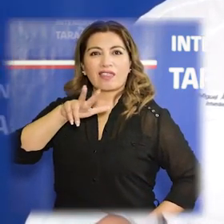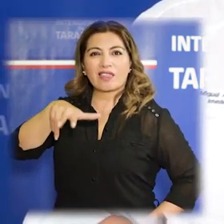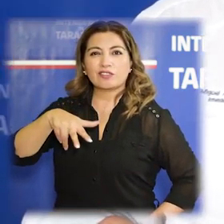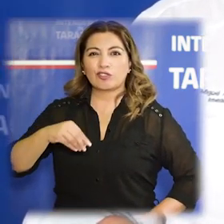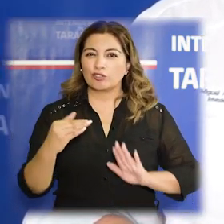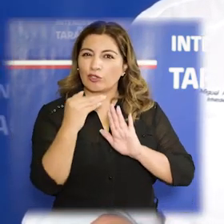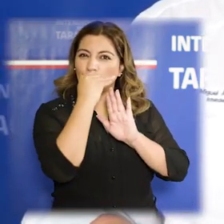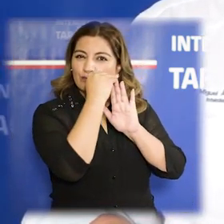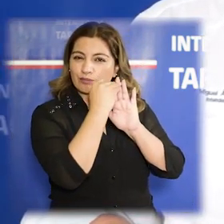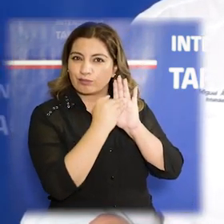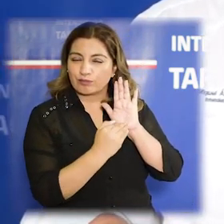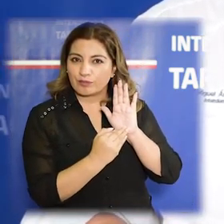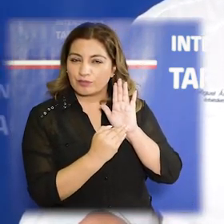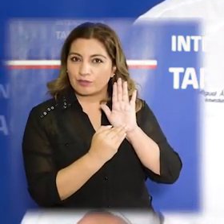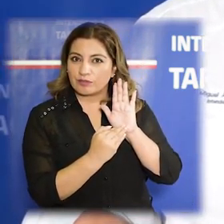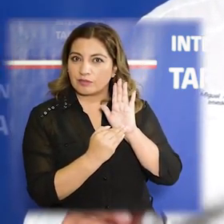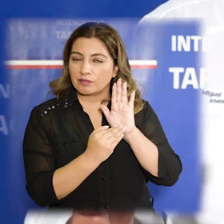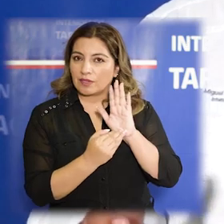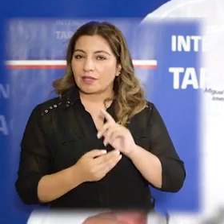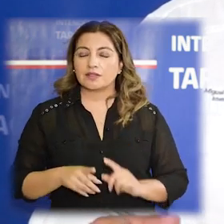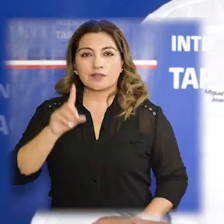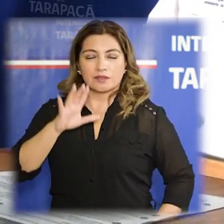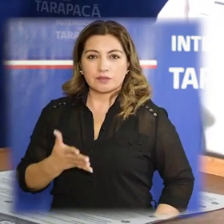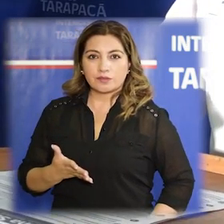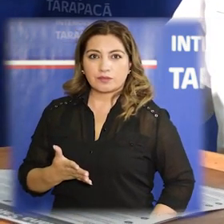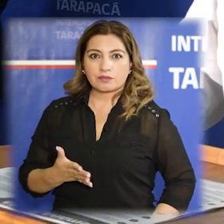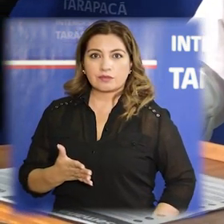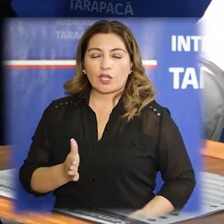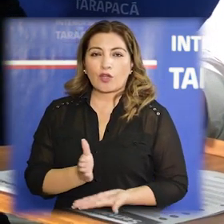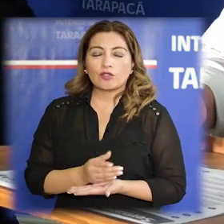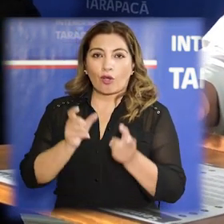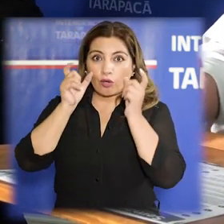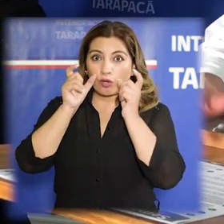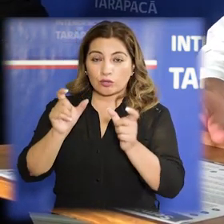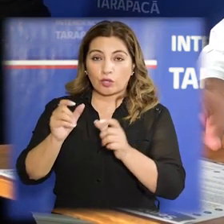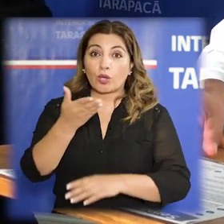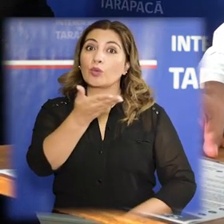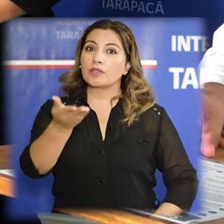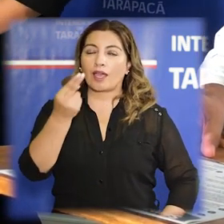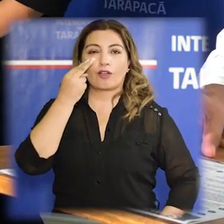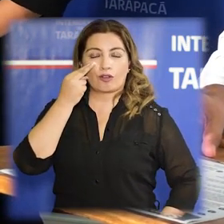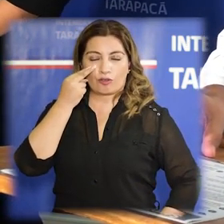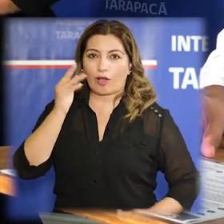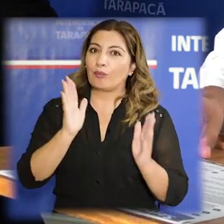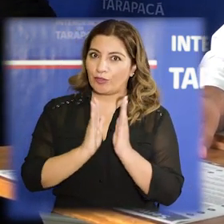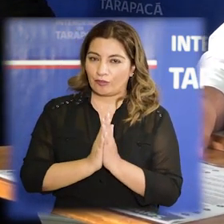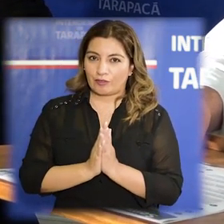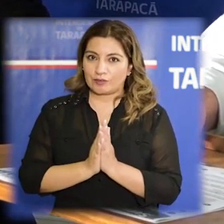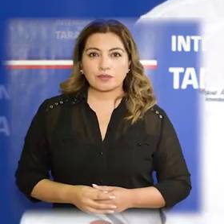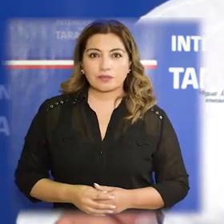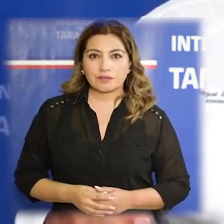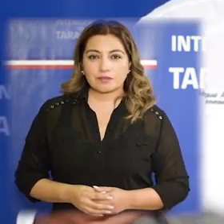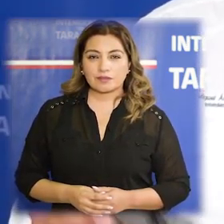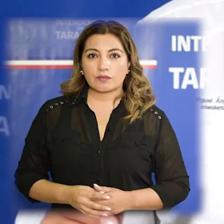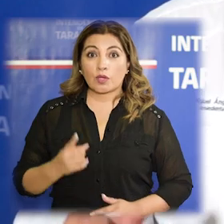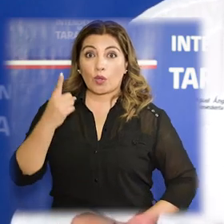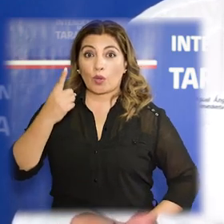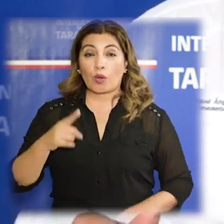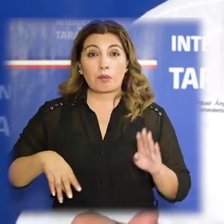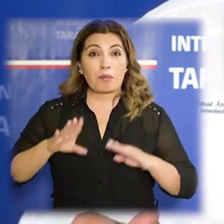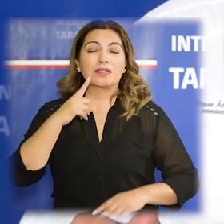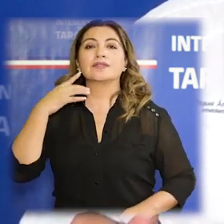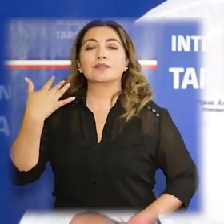ustedes. Hemos definido 18 medidas y queremos que ustedes las conozcan claramente. Una de las medidas